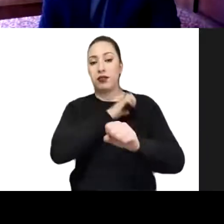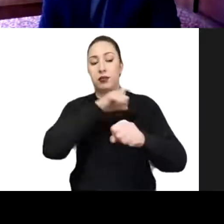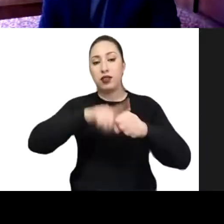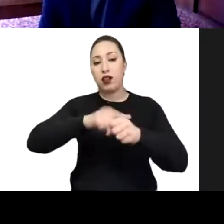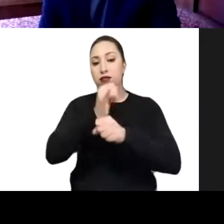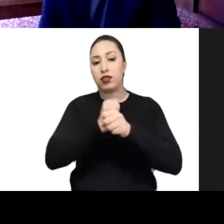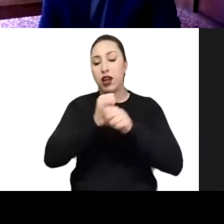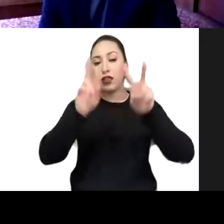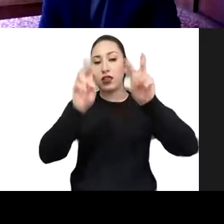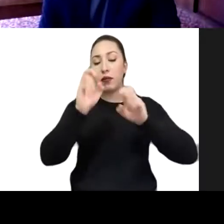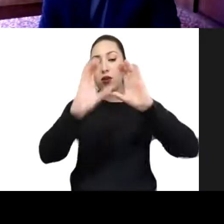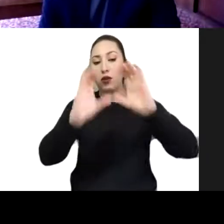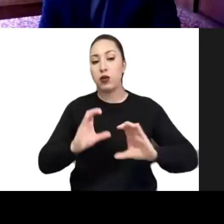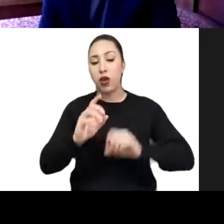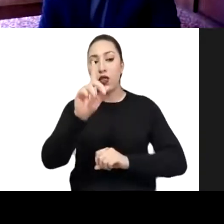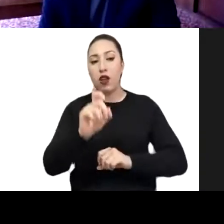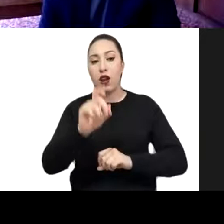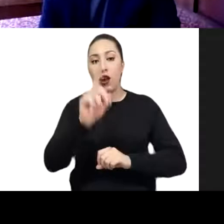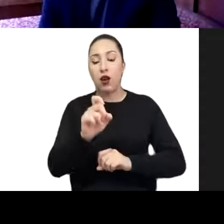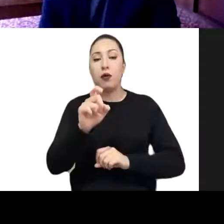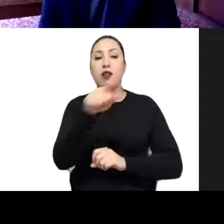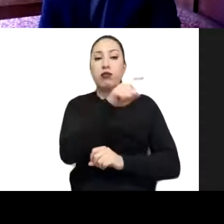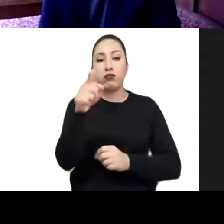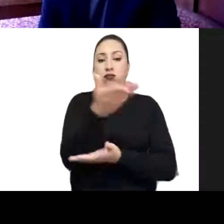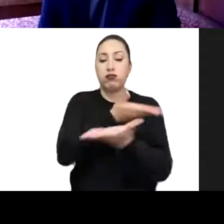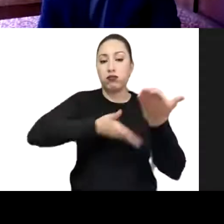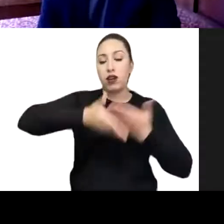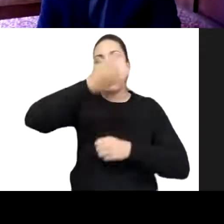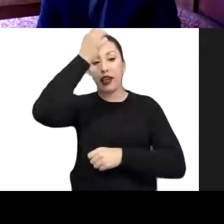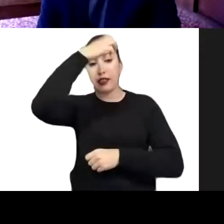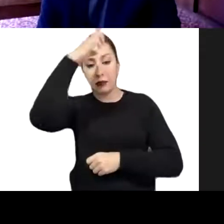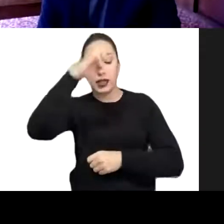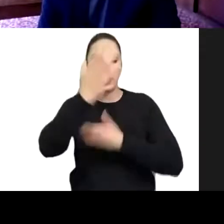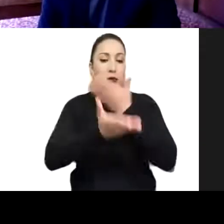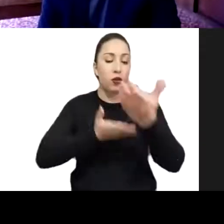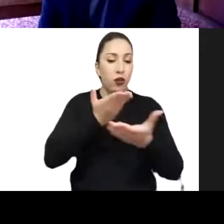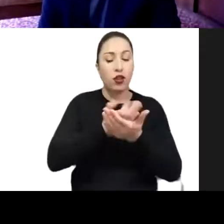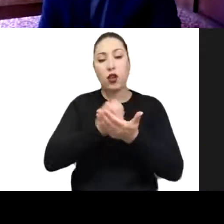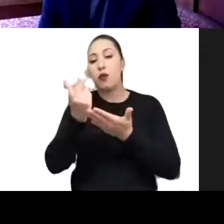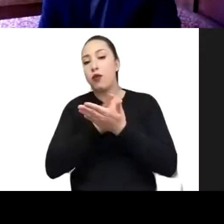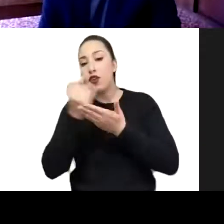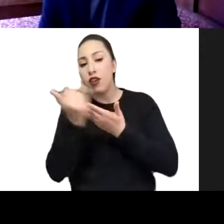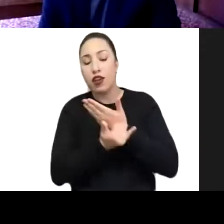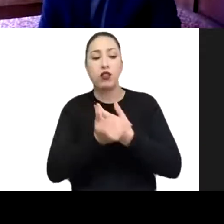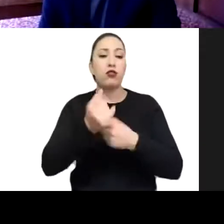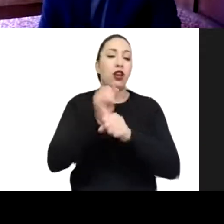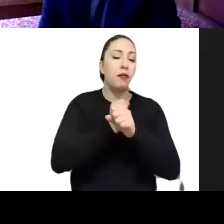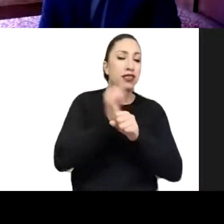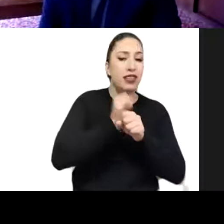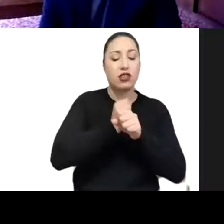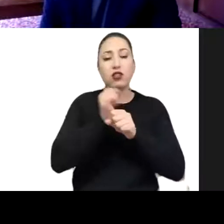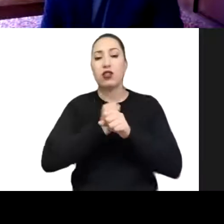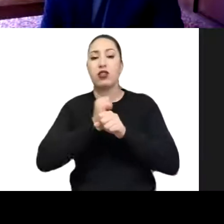ambiental, buscando compartir experiencias, propuestas, proyectos, investigaciones, estrategias y